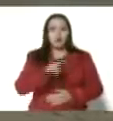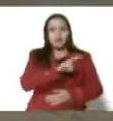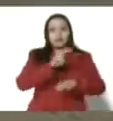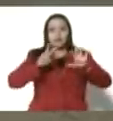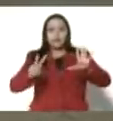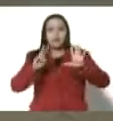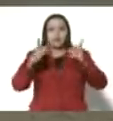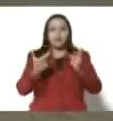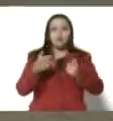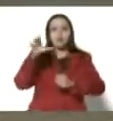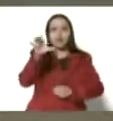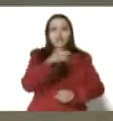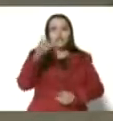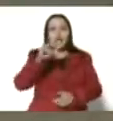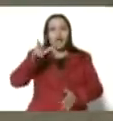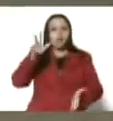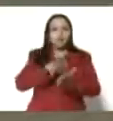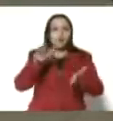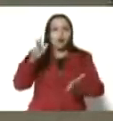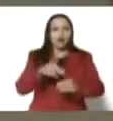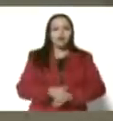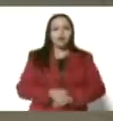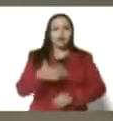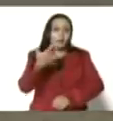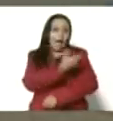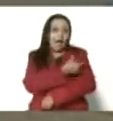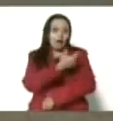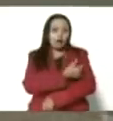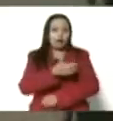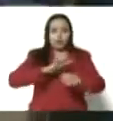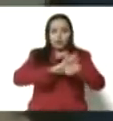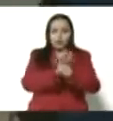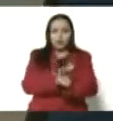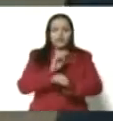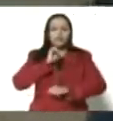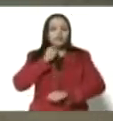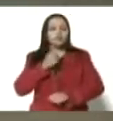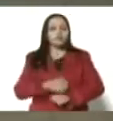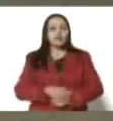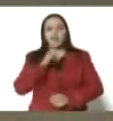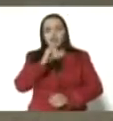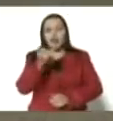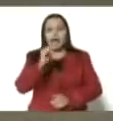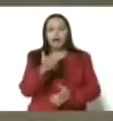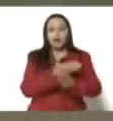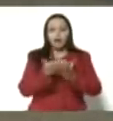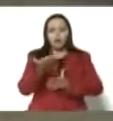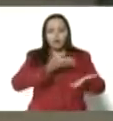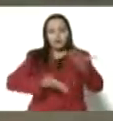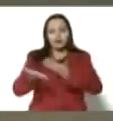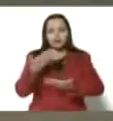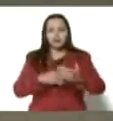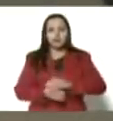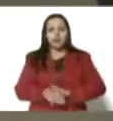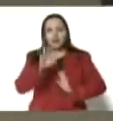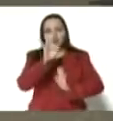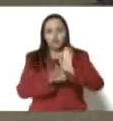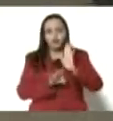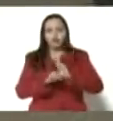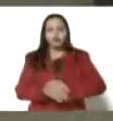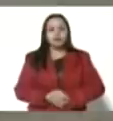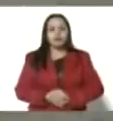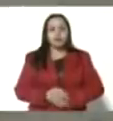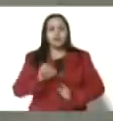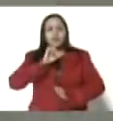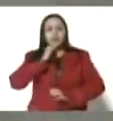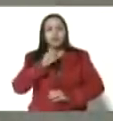países que han probado el uso de la vacuna contra el coronavirus, información que fue compartida por el Fondo de Inversión Directa de